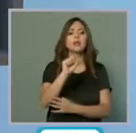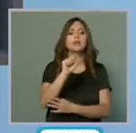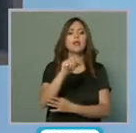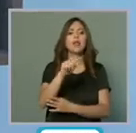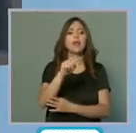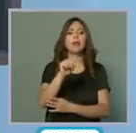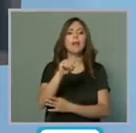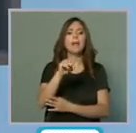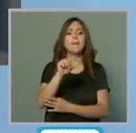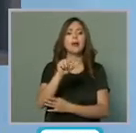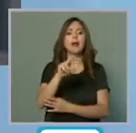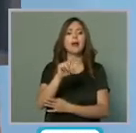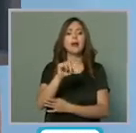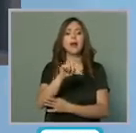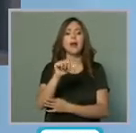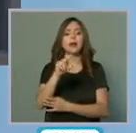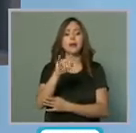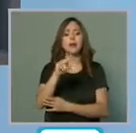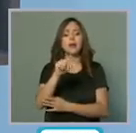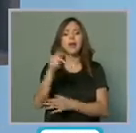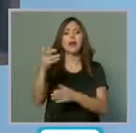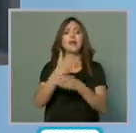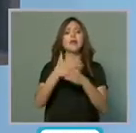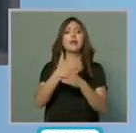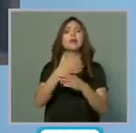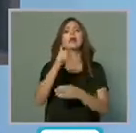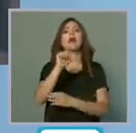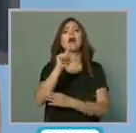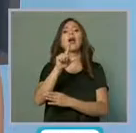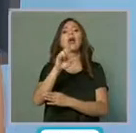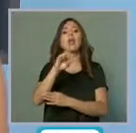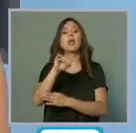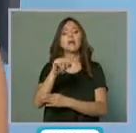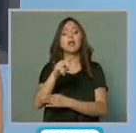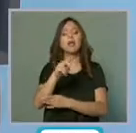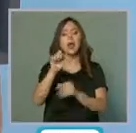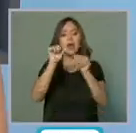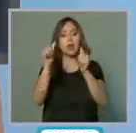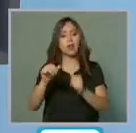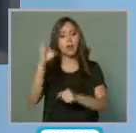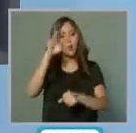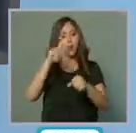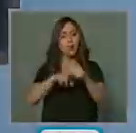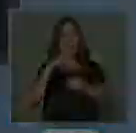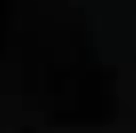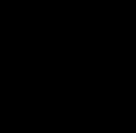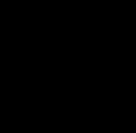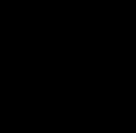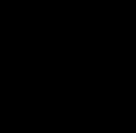Ribera número 84, es la cafetería Alebrije Arte y Cultura. Perfecto. Empieza a las 2 de la tarde. Listo. Bien. Pues bueno, ya está.